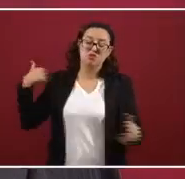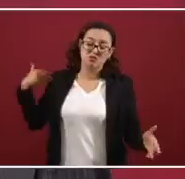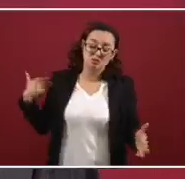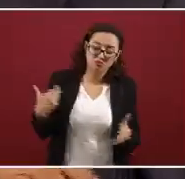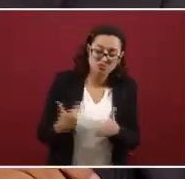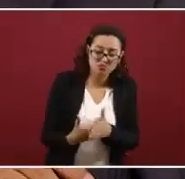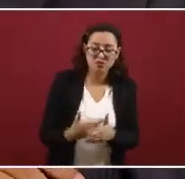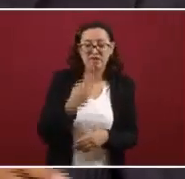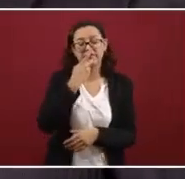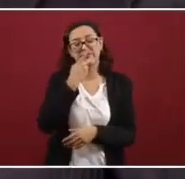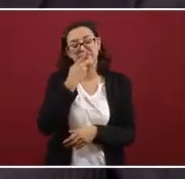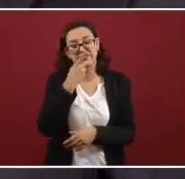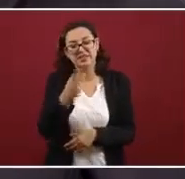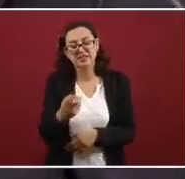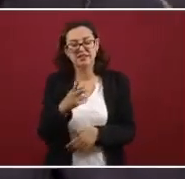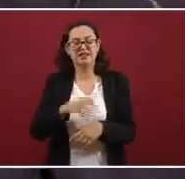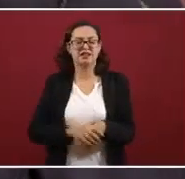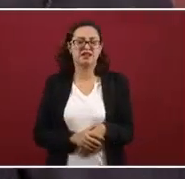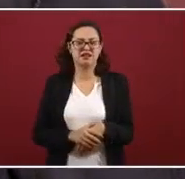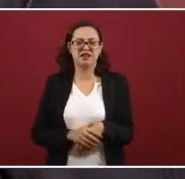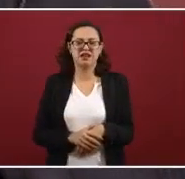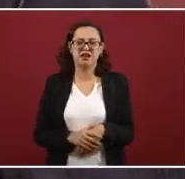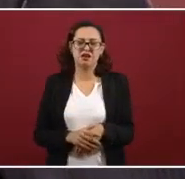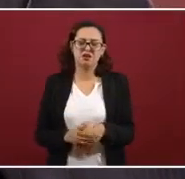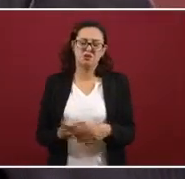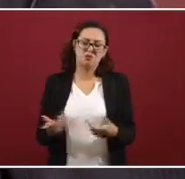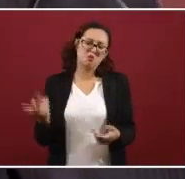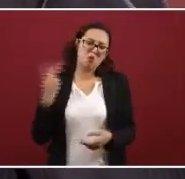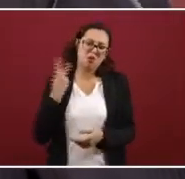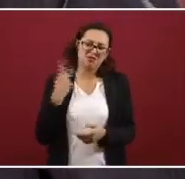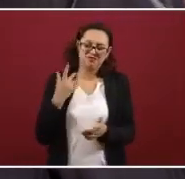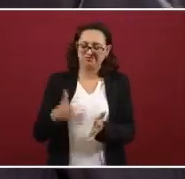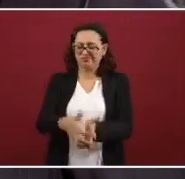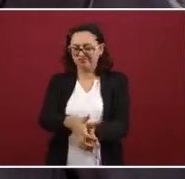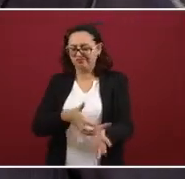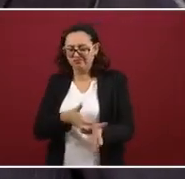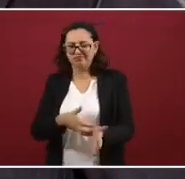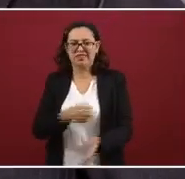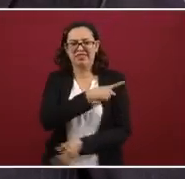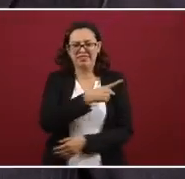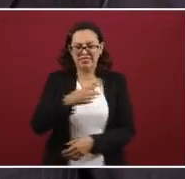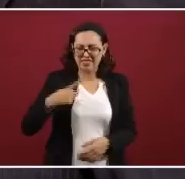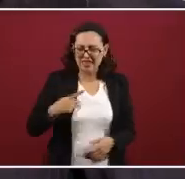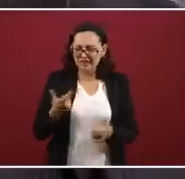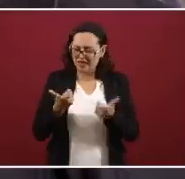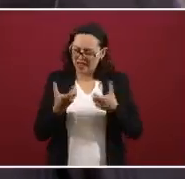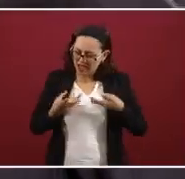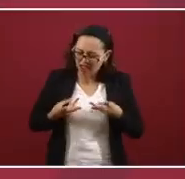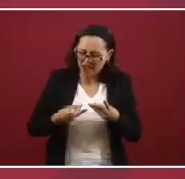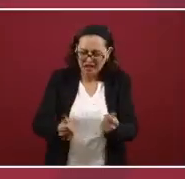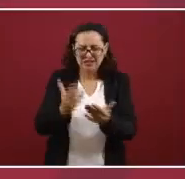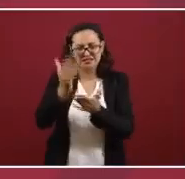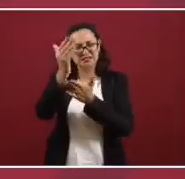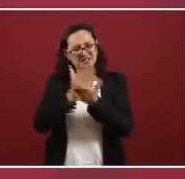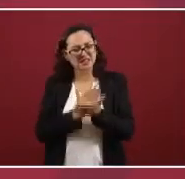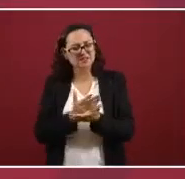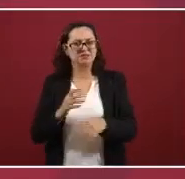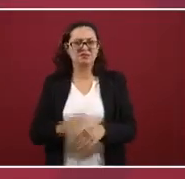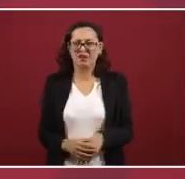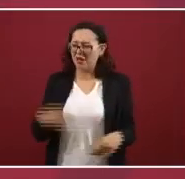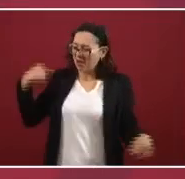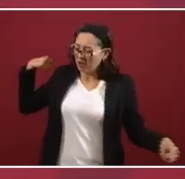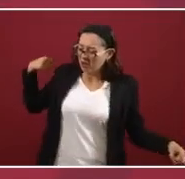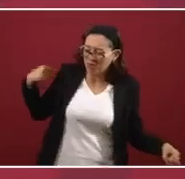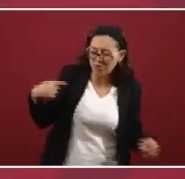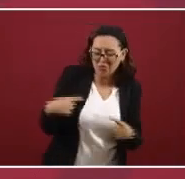de que se tenía que llevar a cabo una política de austeridad republicana, que no dijimos por años